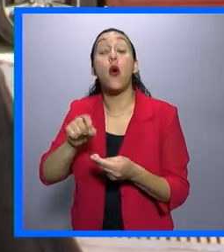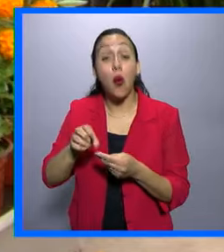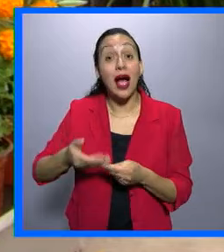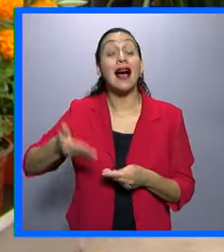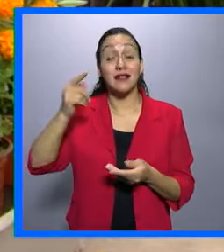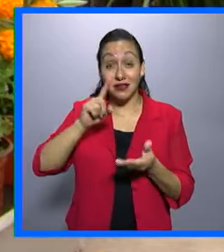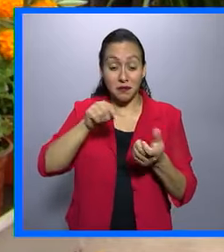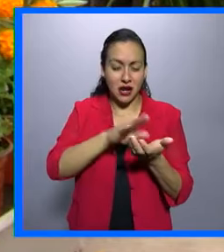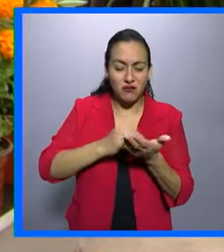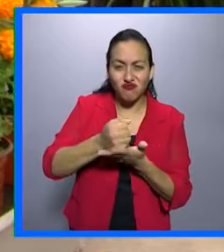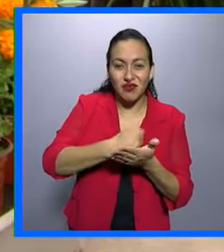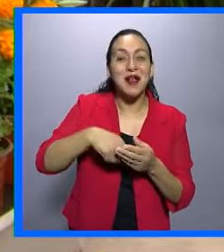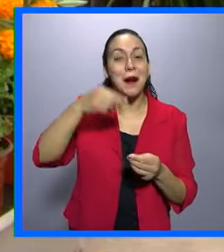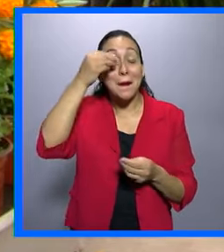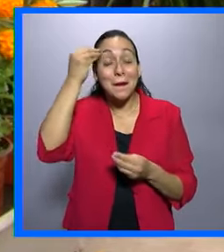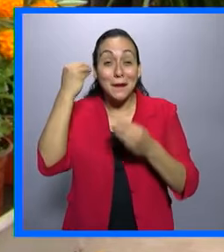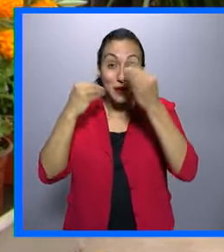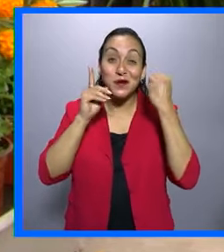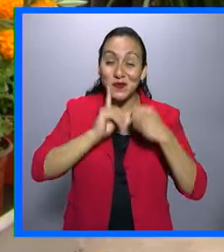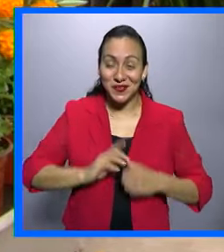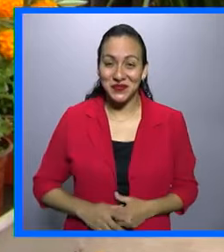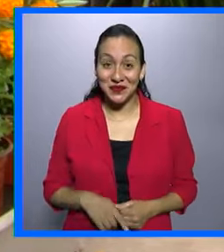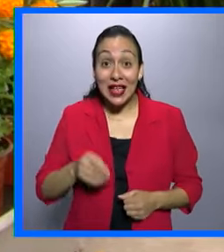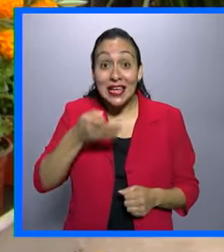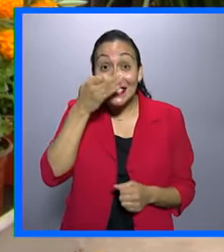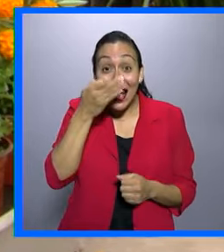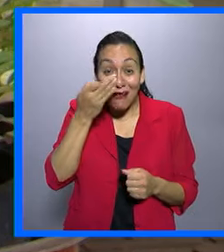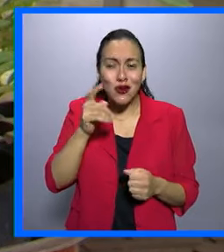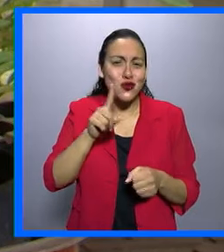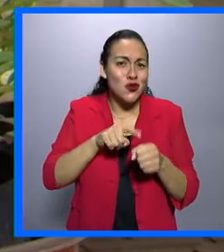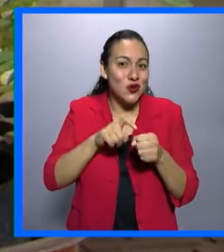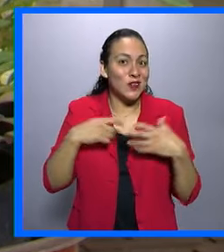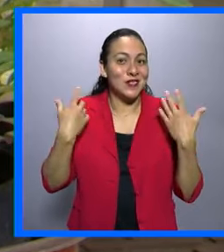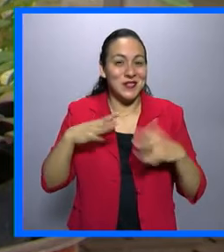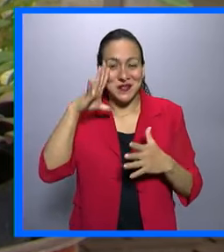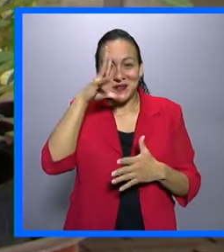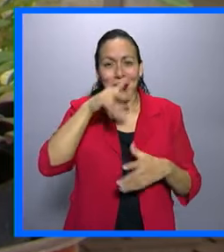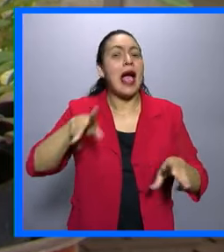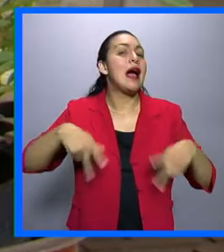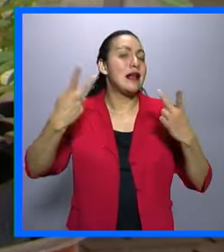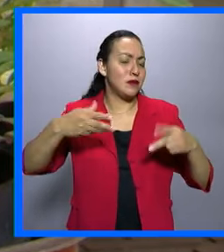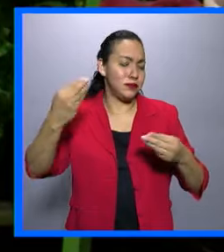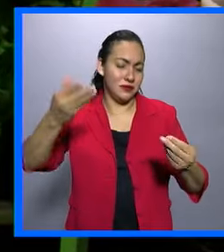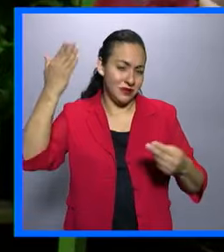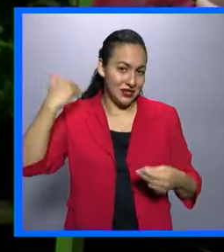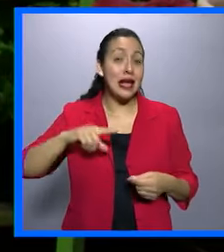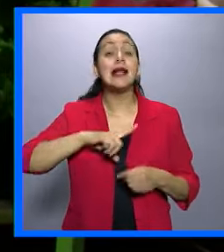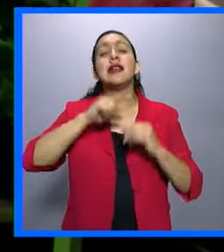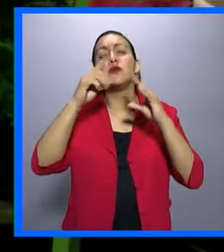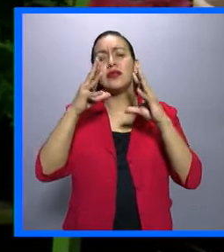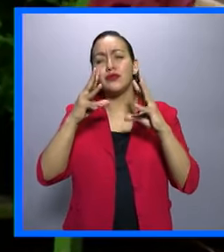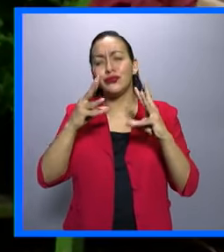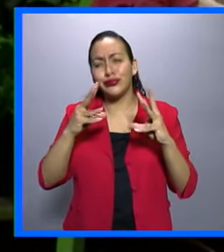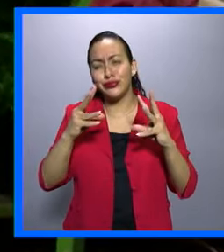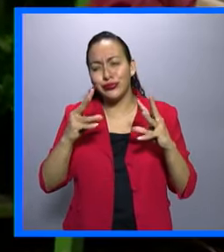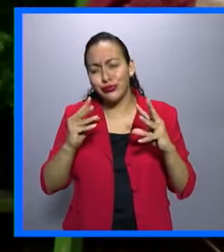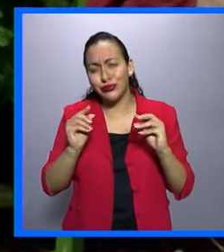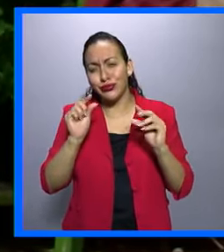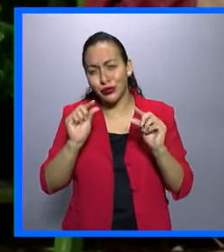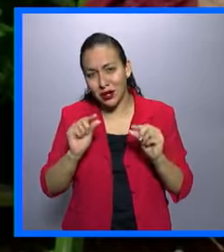cosas. La industria en México de esta flor era muy alta. Sin embargo, con el paso del tiempo fue decreciendo hasta